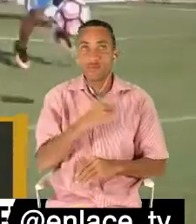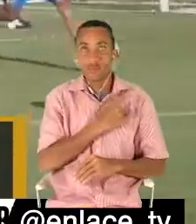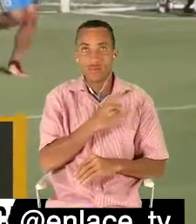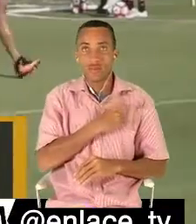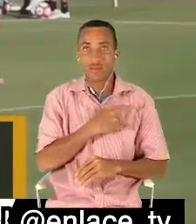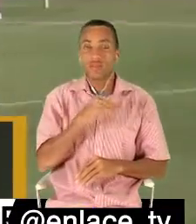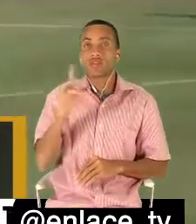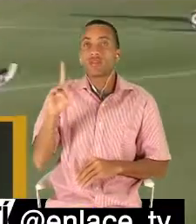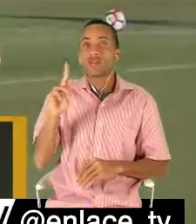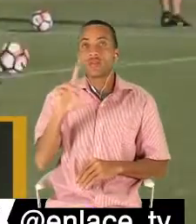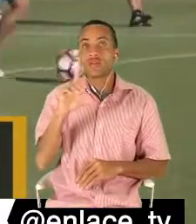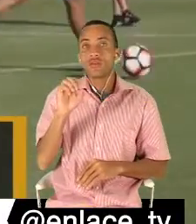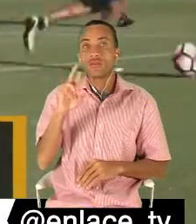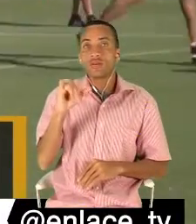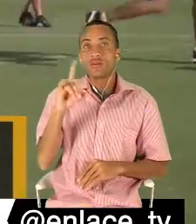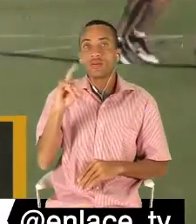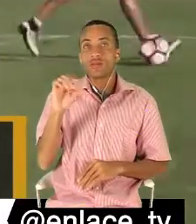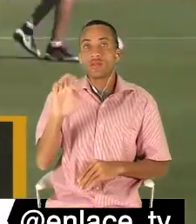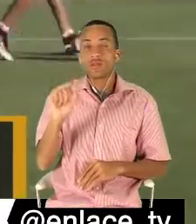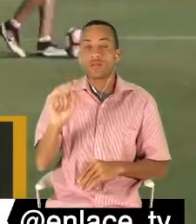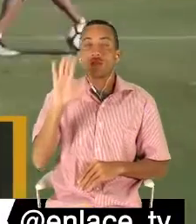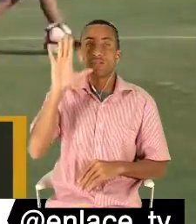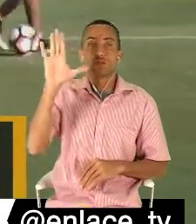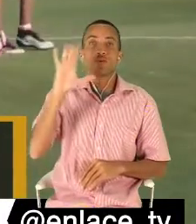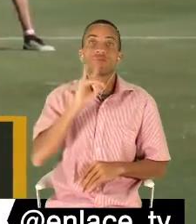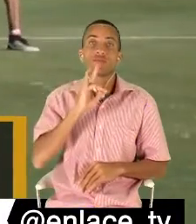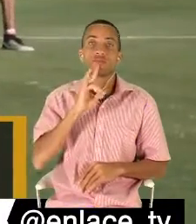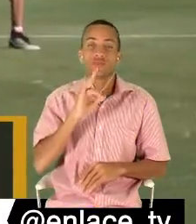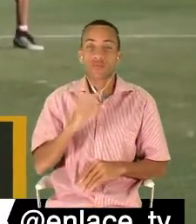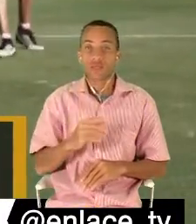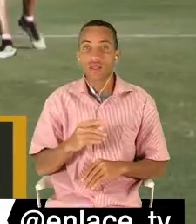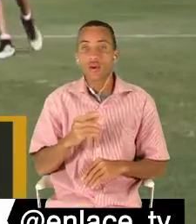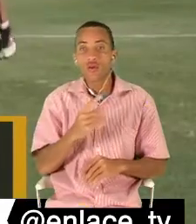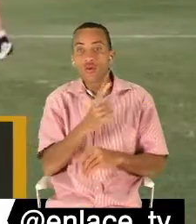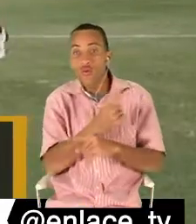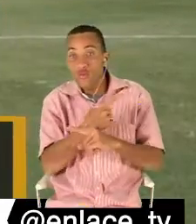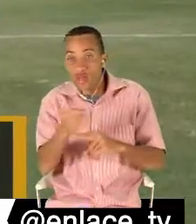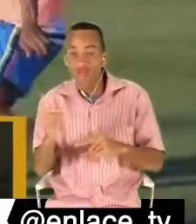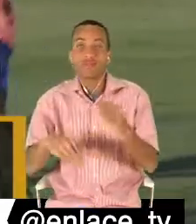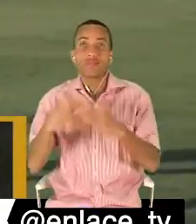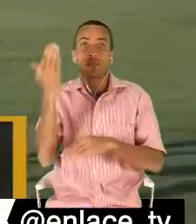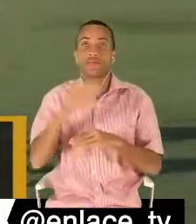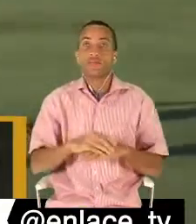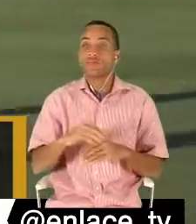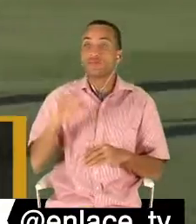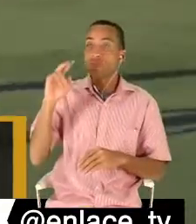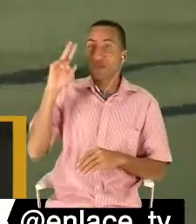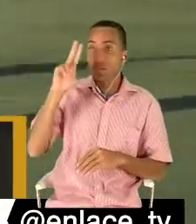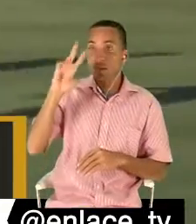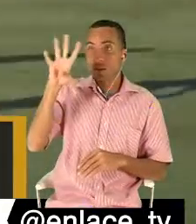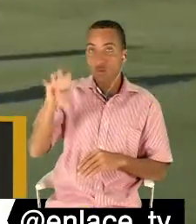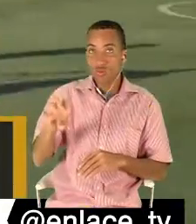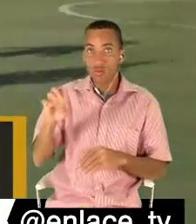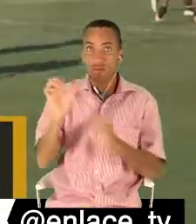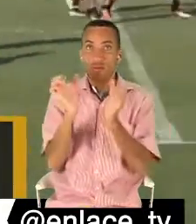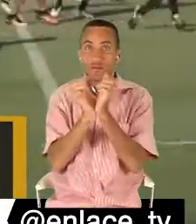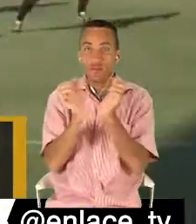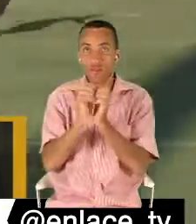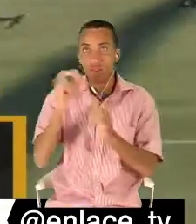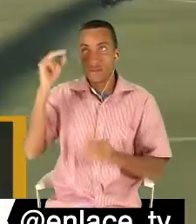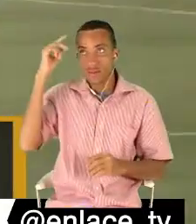Florida con miras a los próximos juegos a disputarse en una semana, el 29 de mayo contra Haití y el 3 de junio, inaugurando la